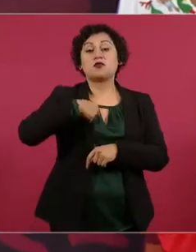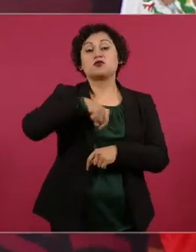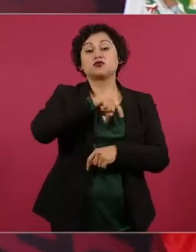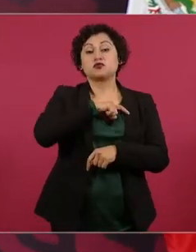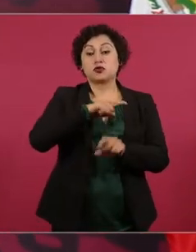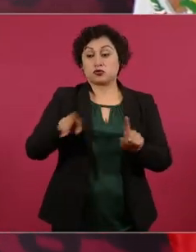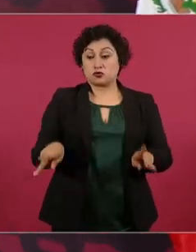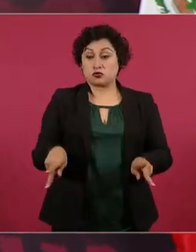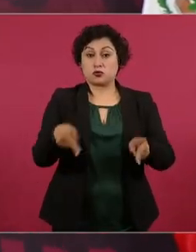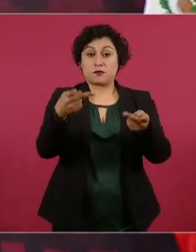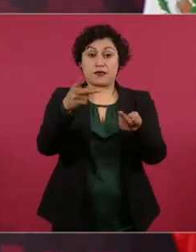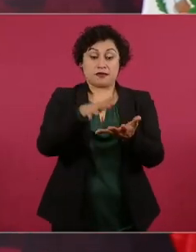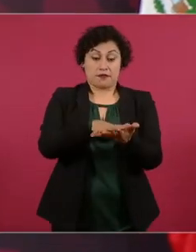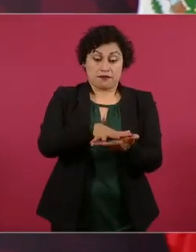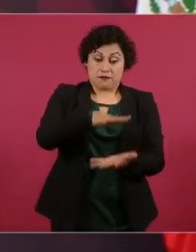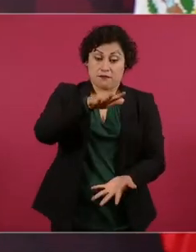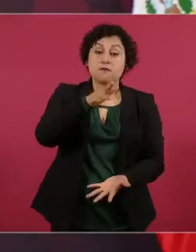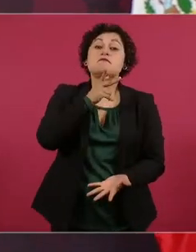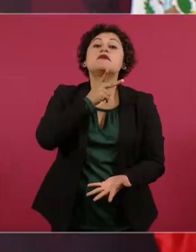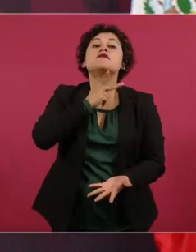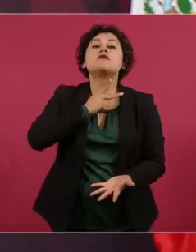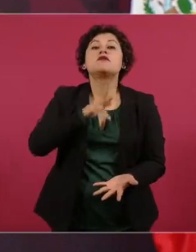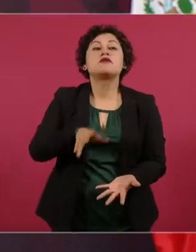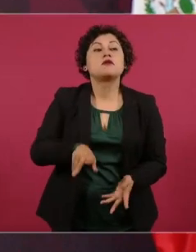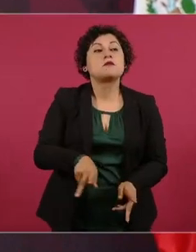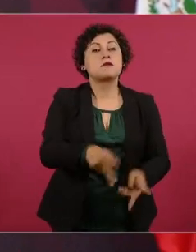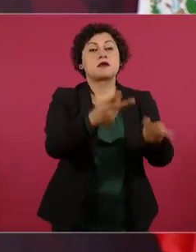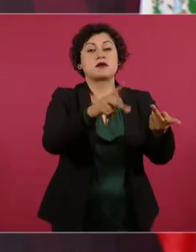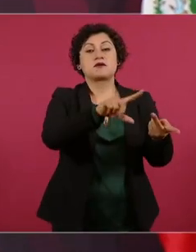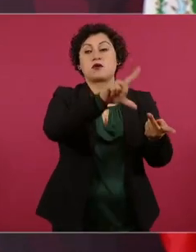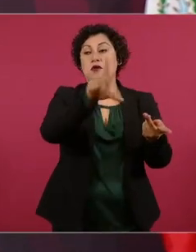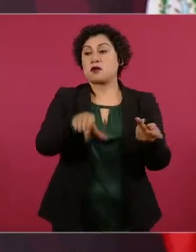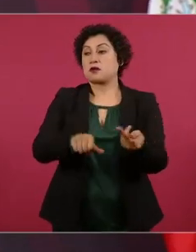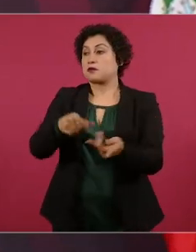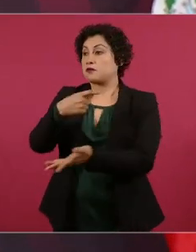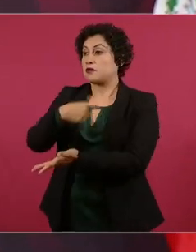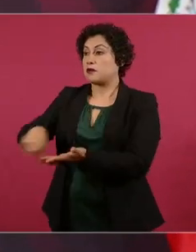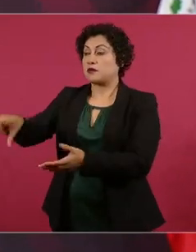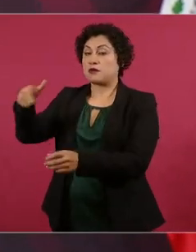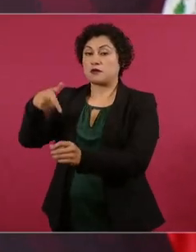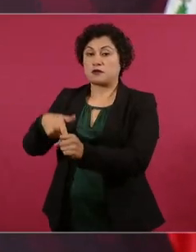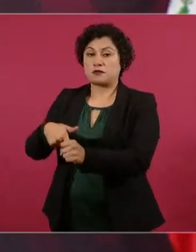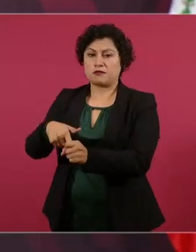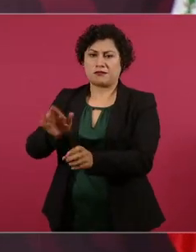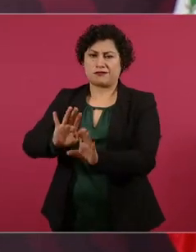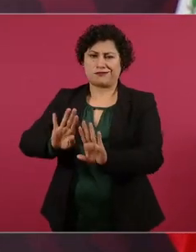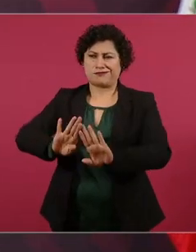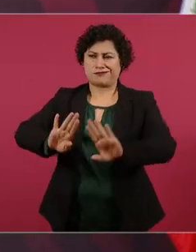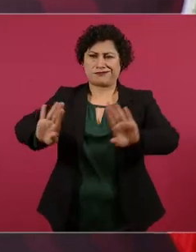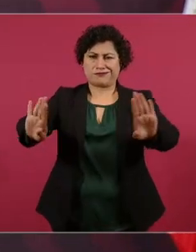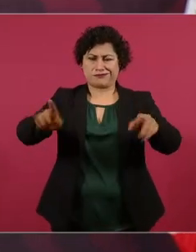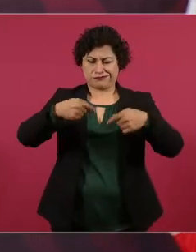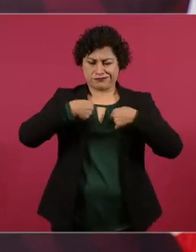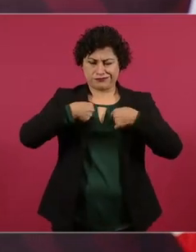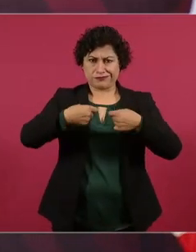pues lo estamos refinando exactamente. Se le da valor agregado a la materia prima,